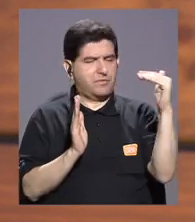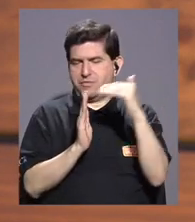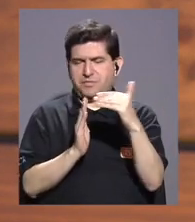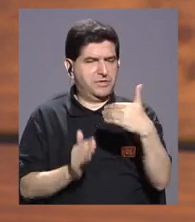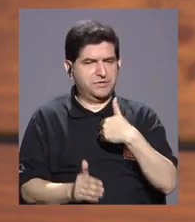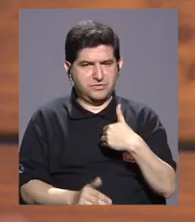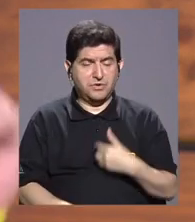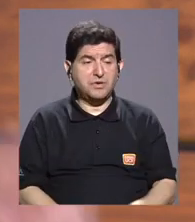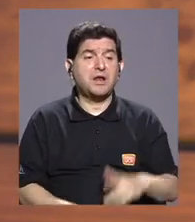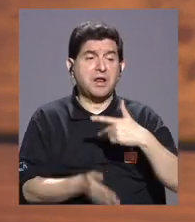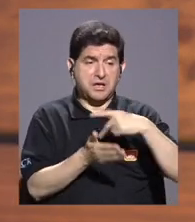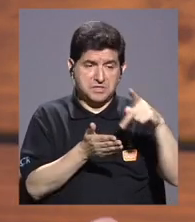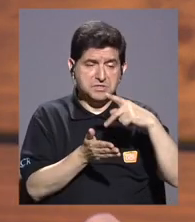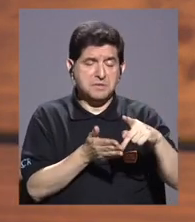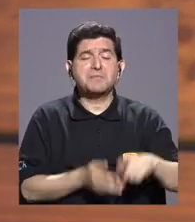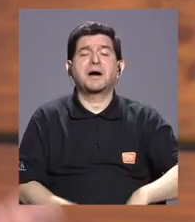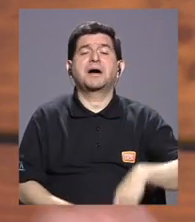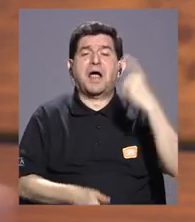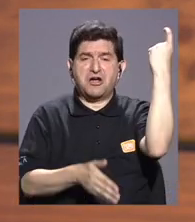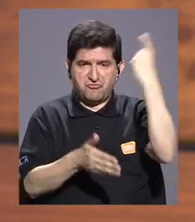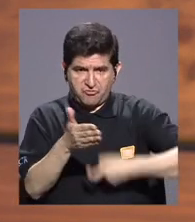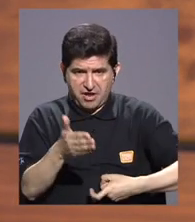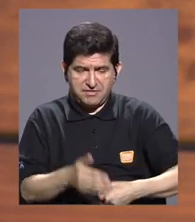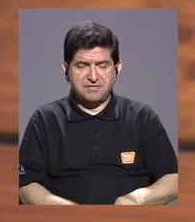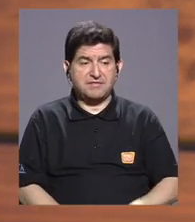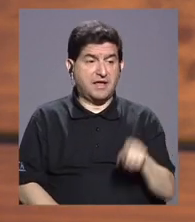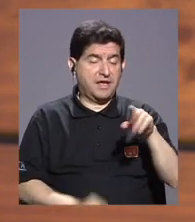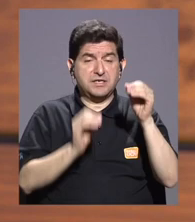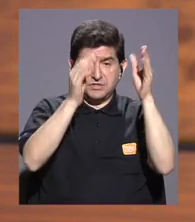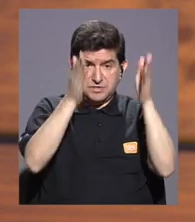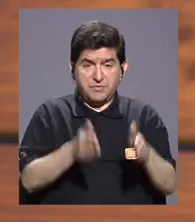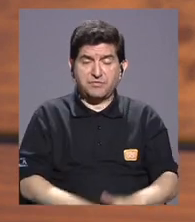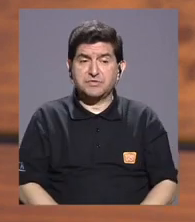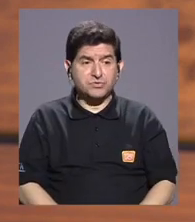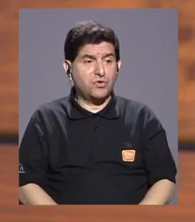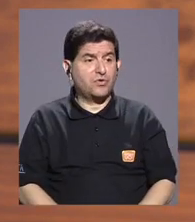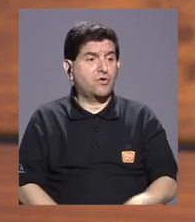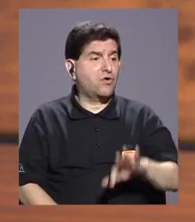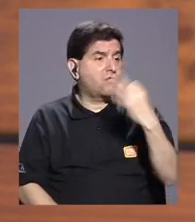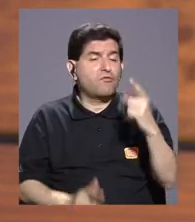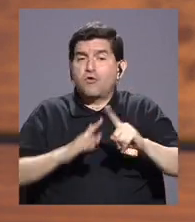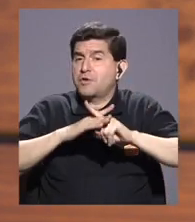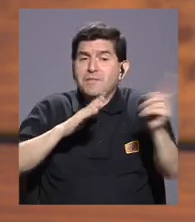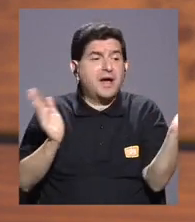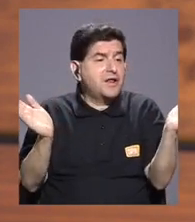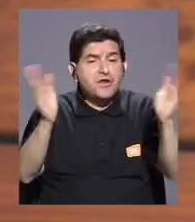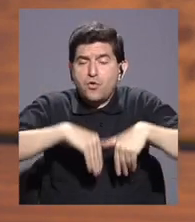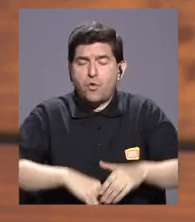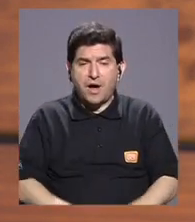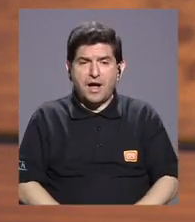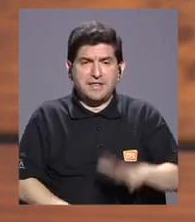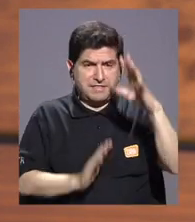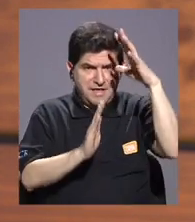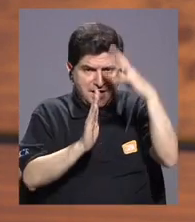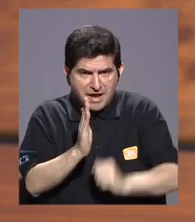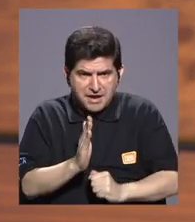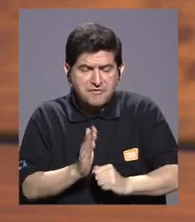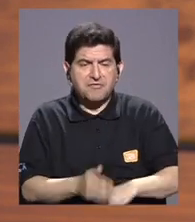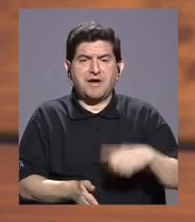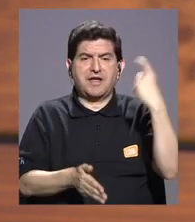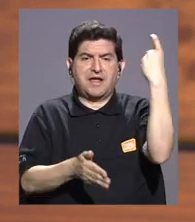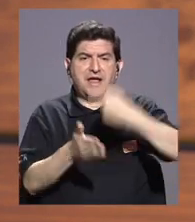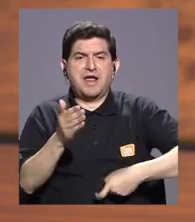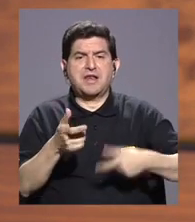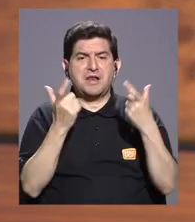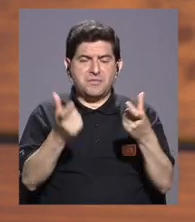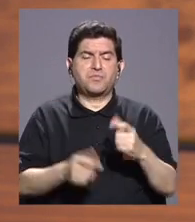millonario, y que paga impuesto de la renta, porque ese profesor de la Universidad de Costa Rica no tiene cómo escaparse de que le rebajen el impuesto de la